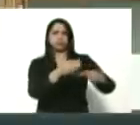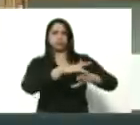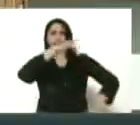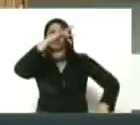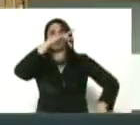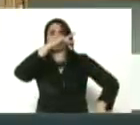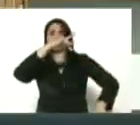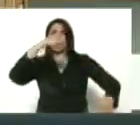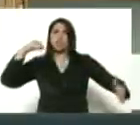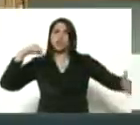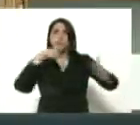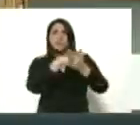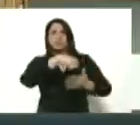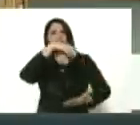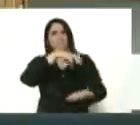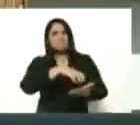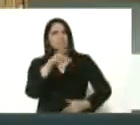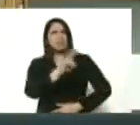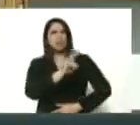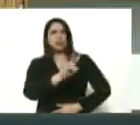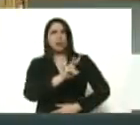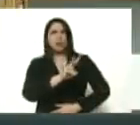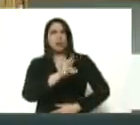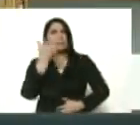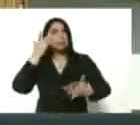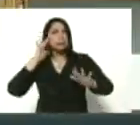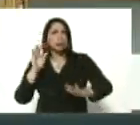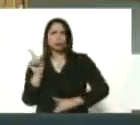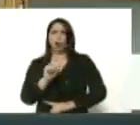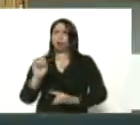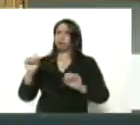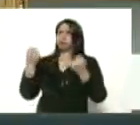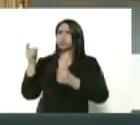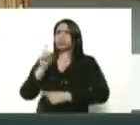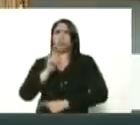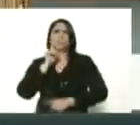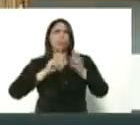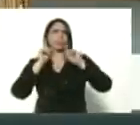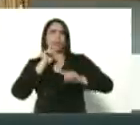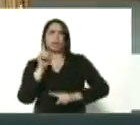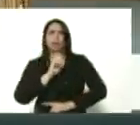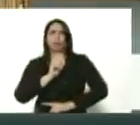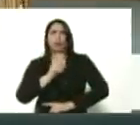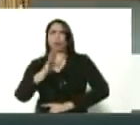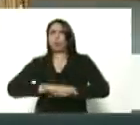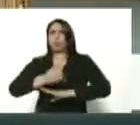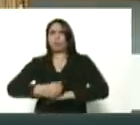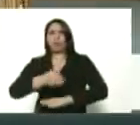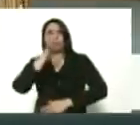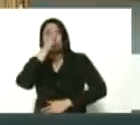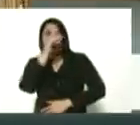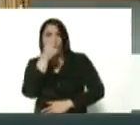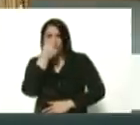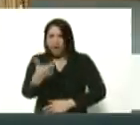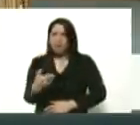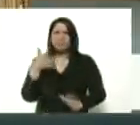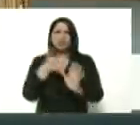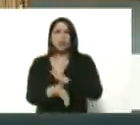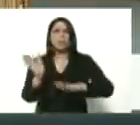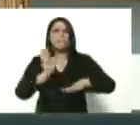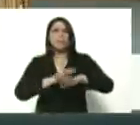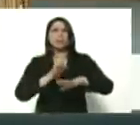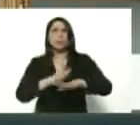derecha golpista de Venezuela fue tratar de negar los hechos, de burlarse de los hechos,